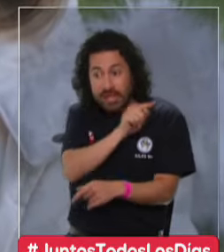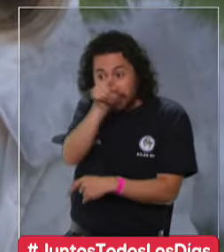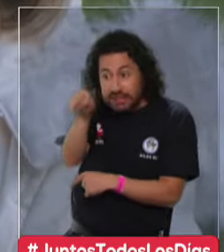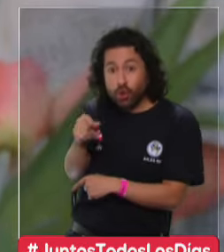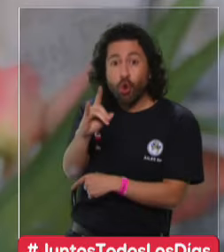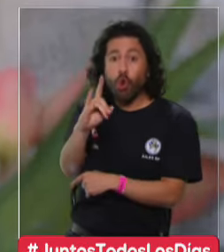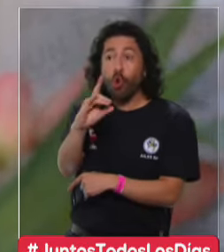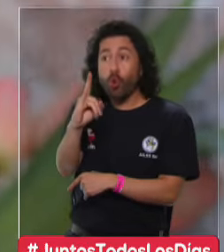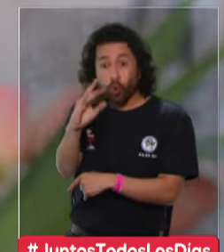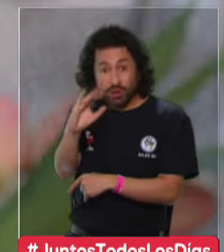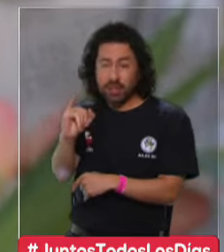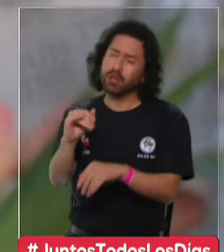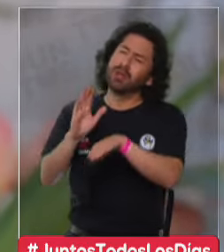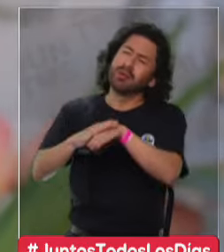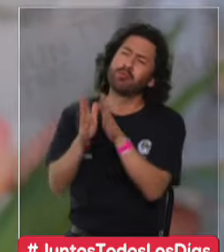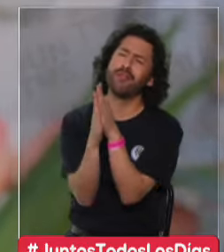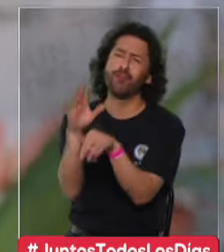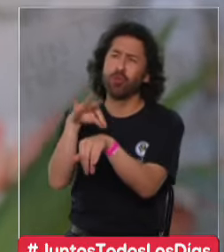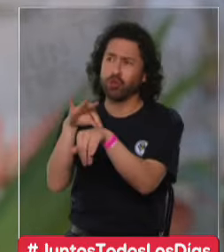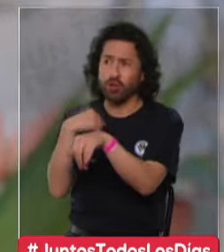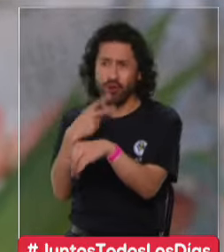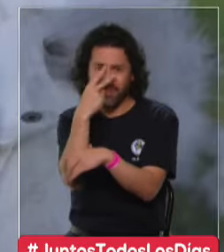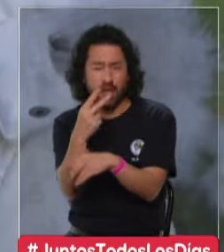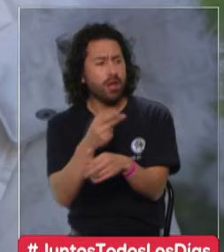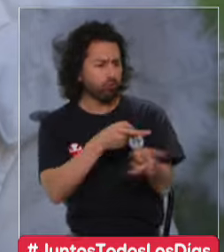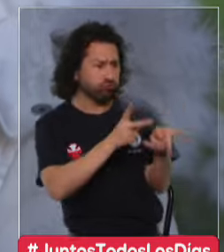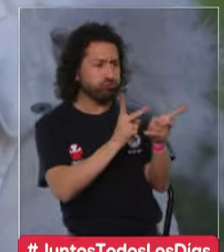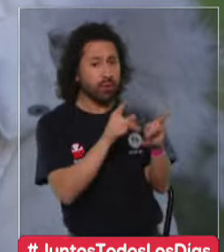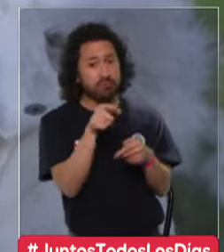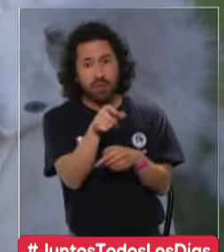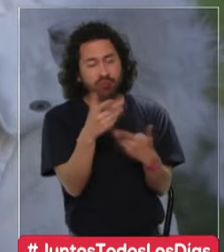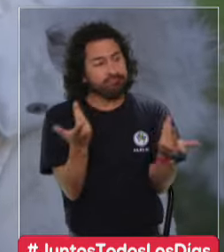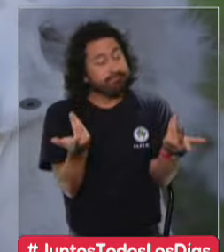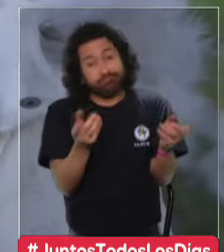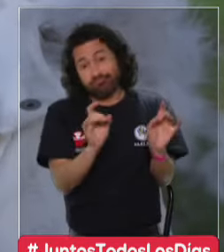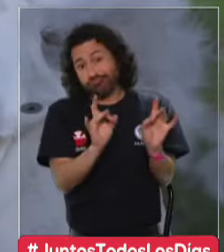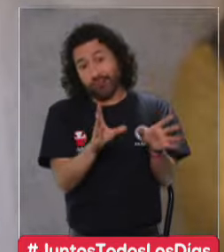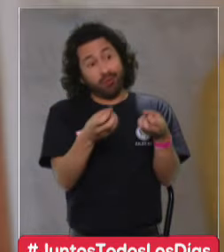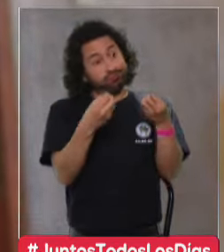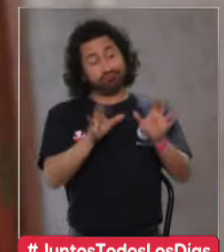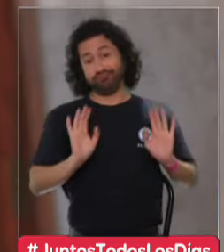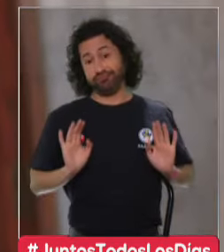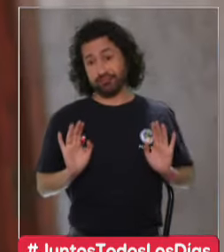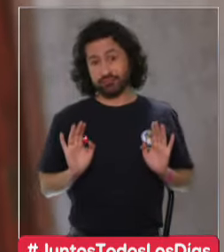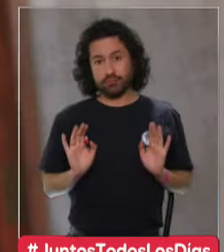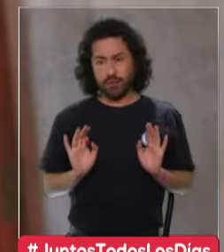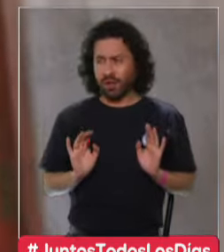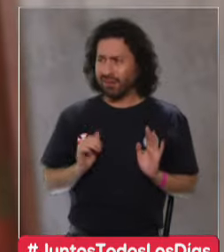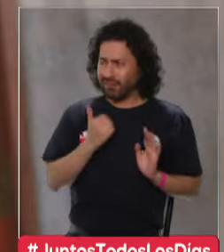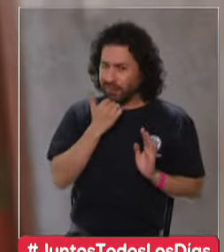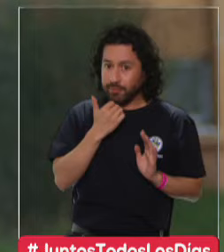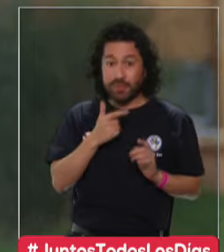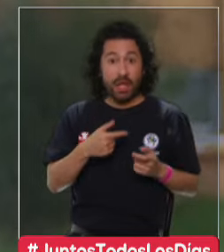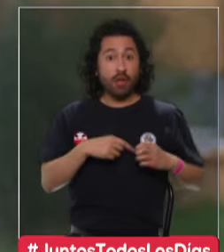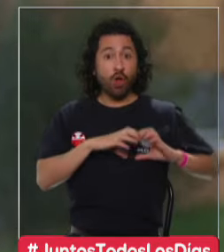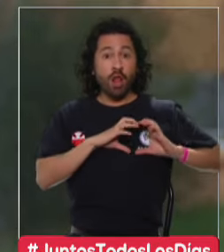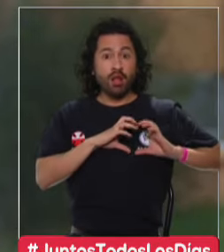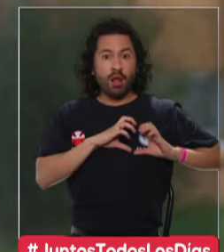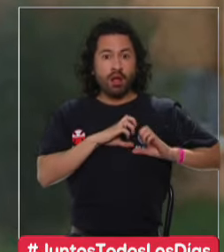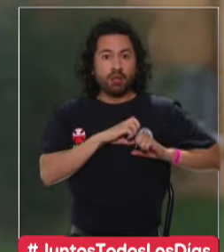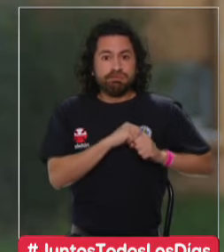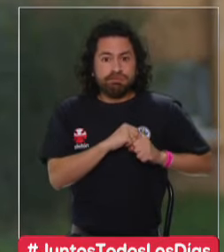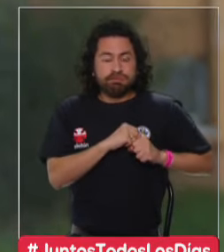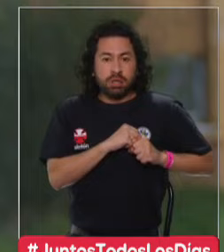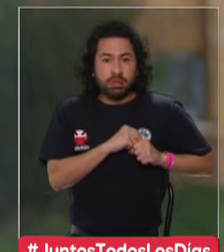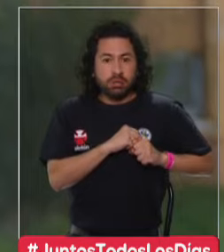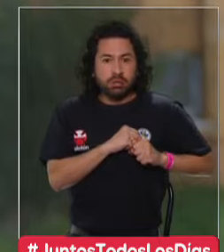pedí verla. Y la doctora me dijo, sí, vela nomás porque ya no hay nada más que hacer. Uno, el corazón se le encoge porque no